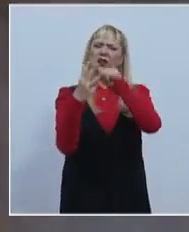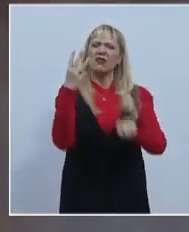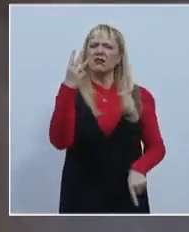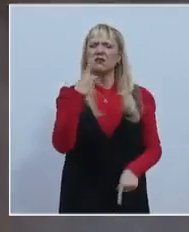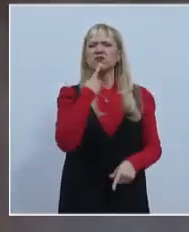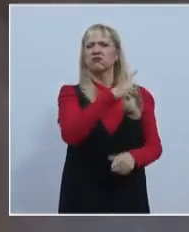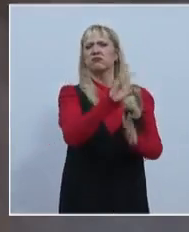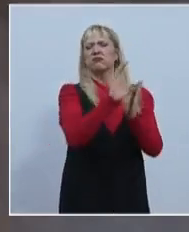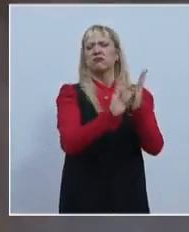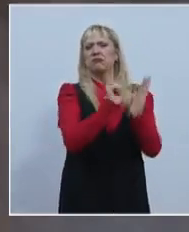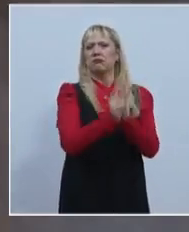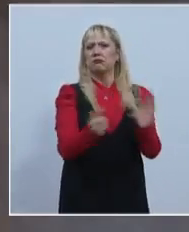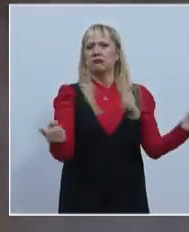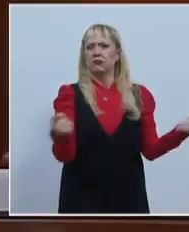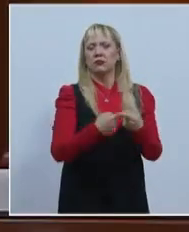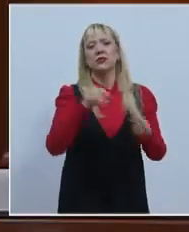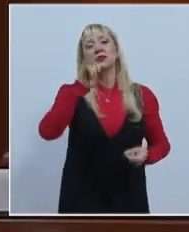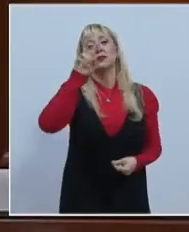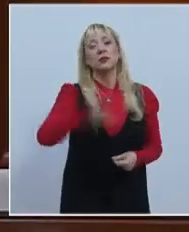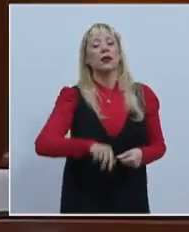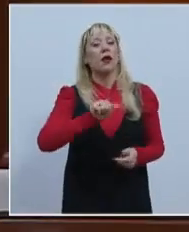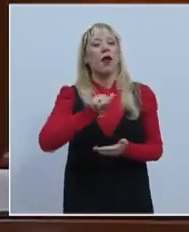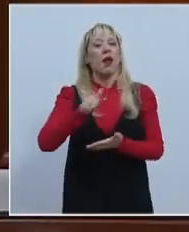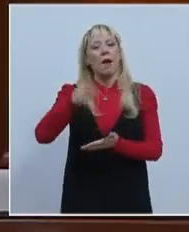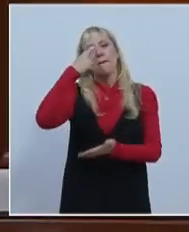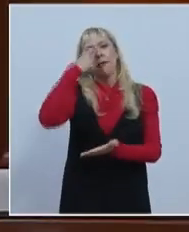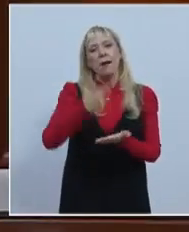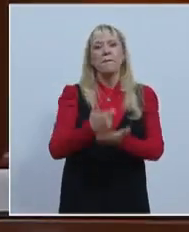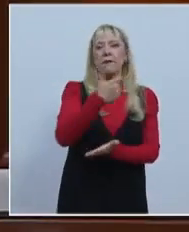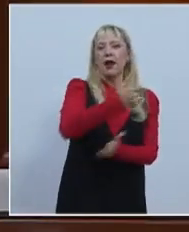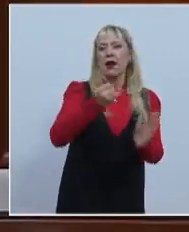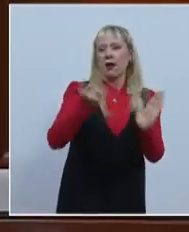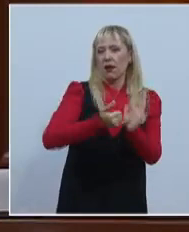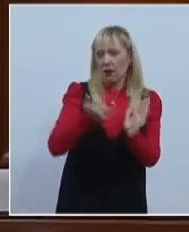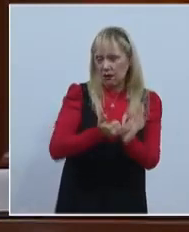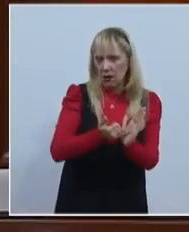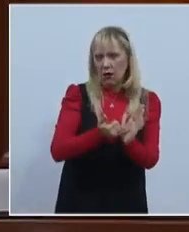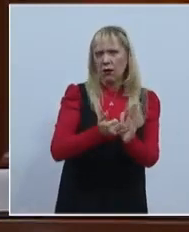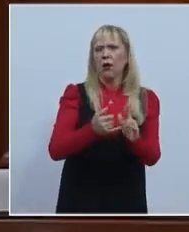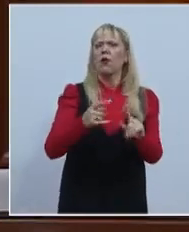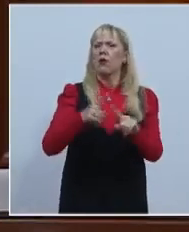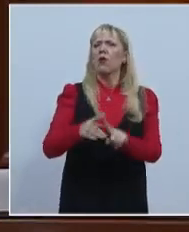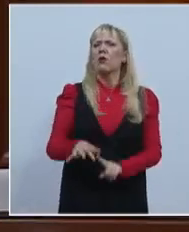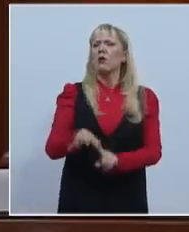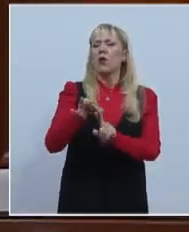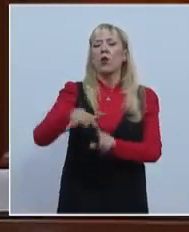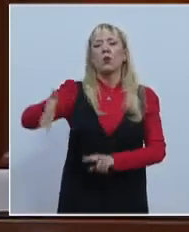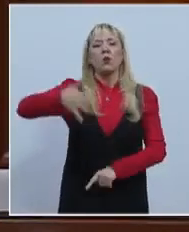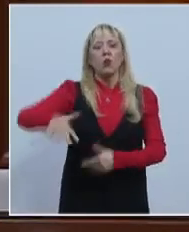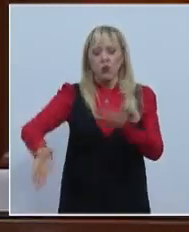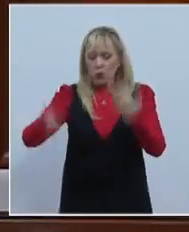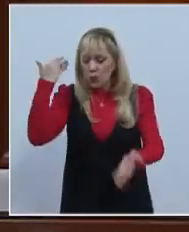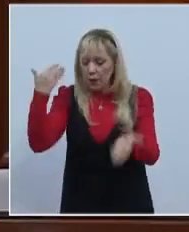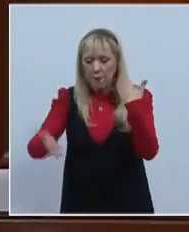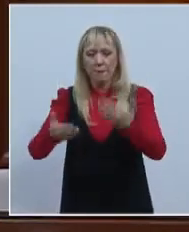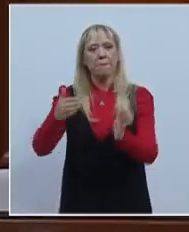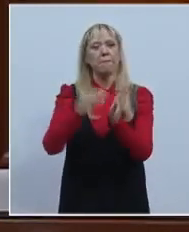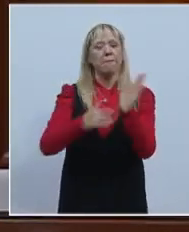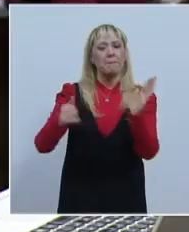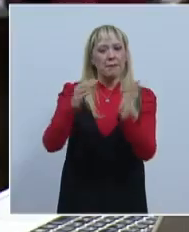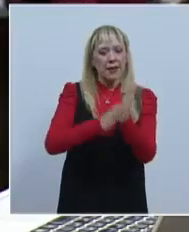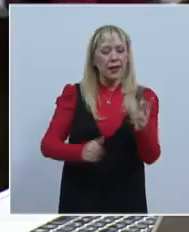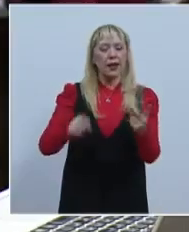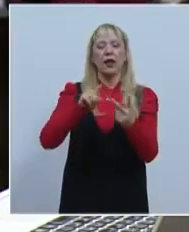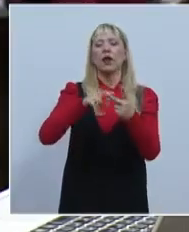de inconstitucionalidad relativas al cobro de derechos por la búsqueda de documentos e información